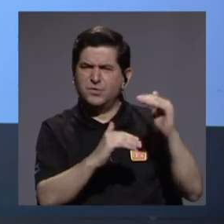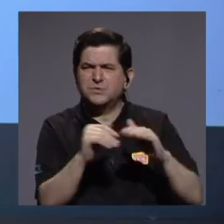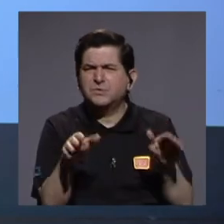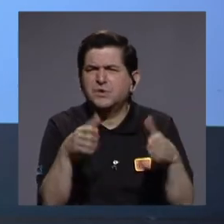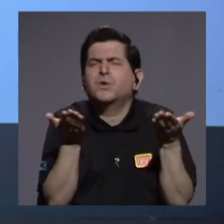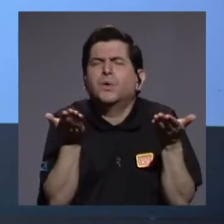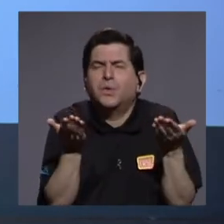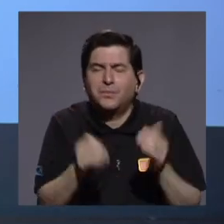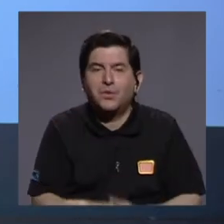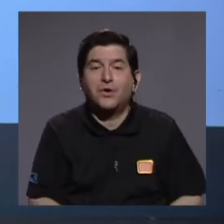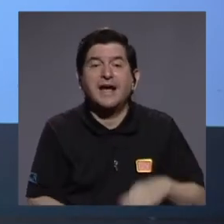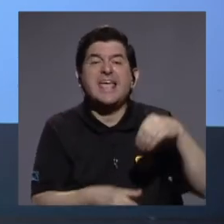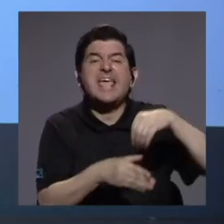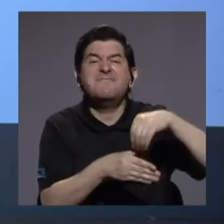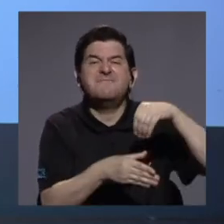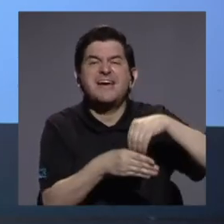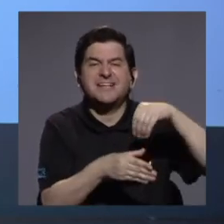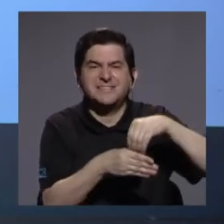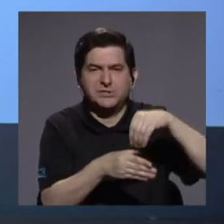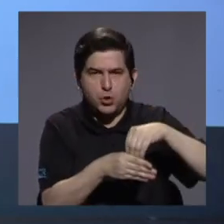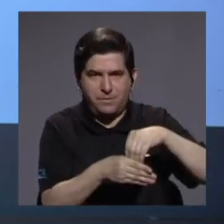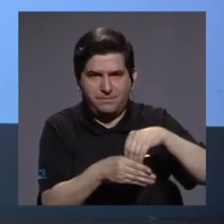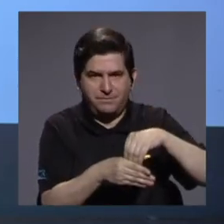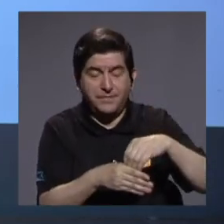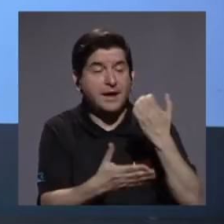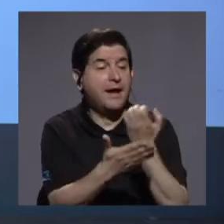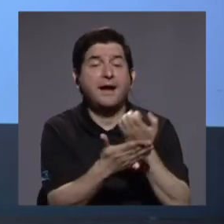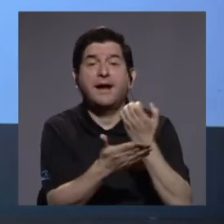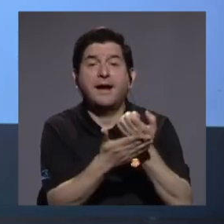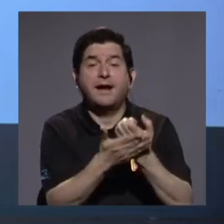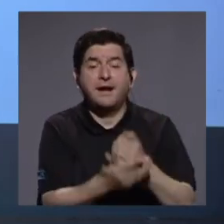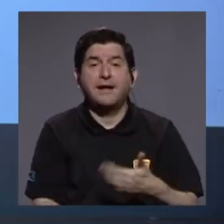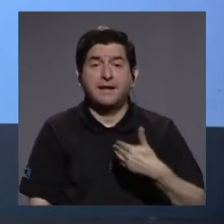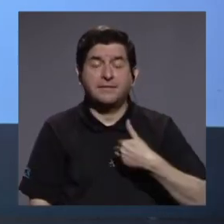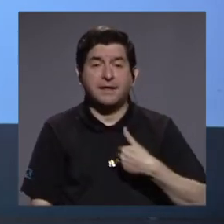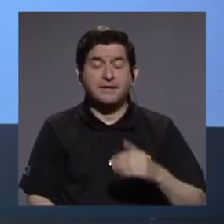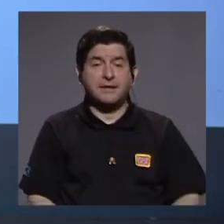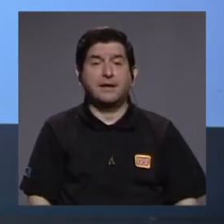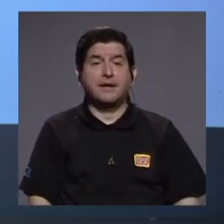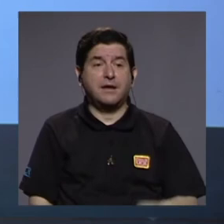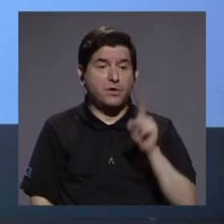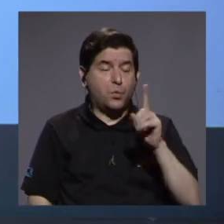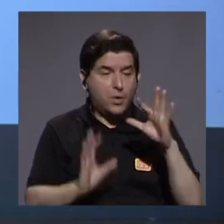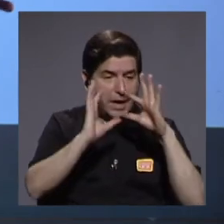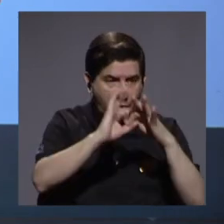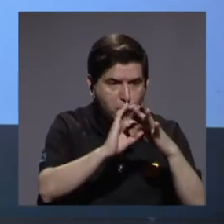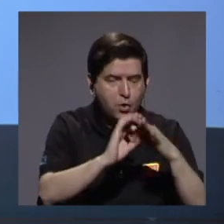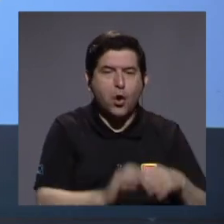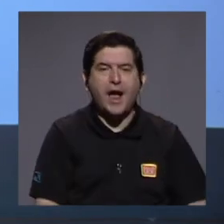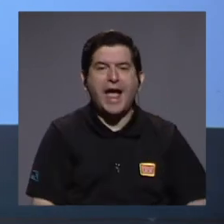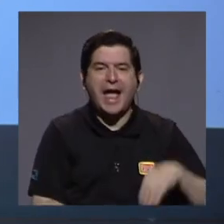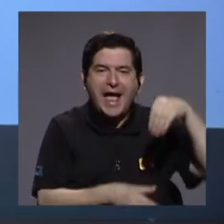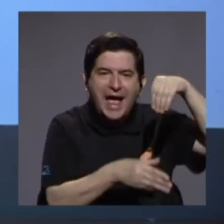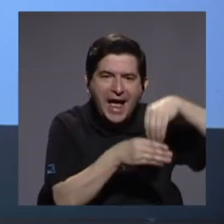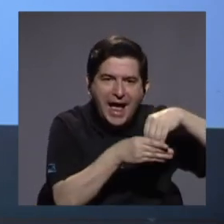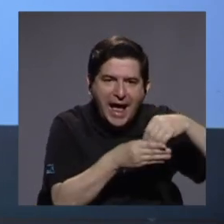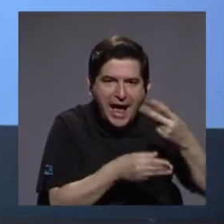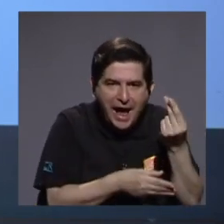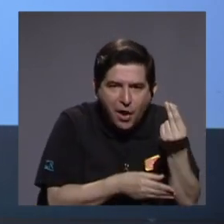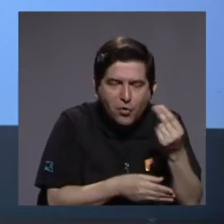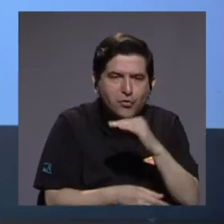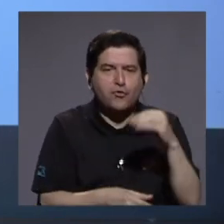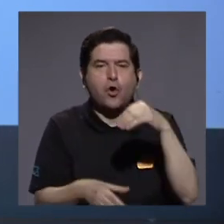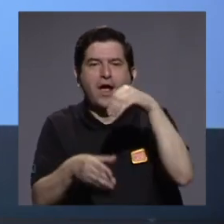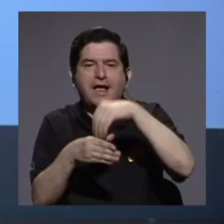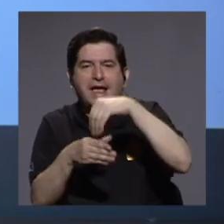mediante la inversión y en las economías existe una asociación entre el ahorro y la inversión